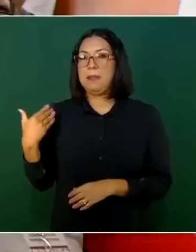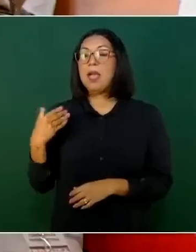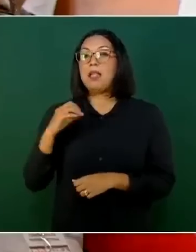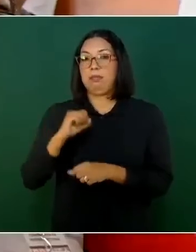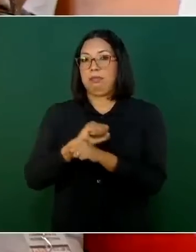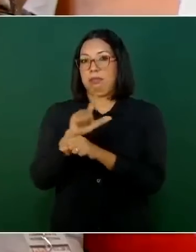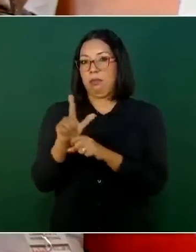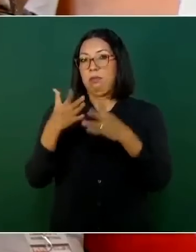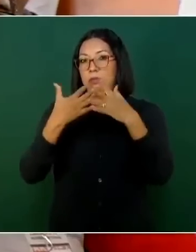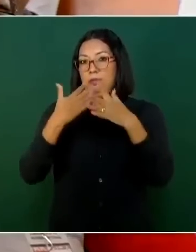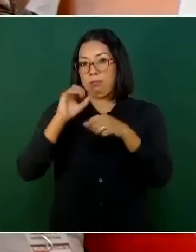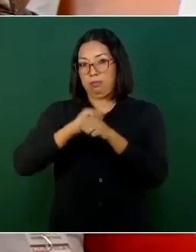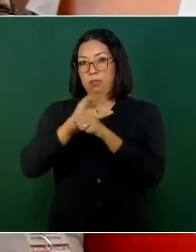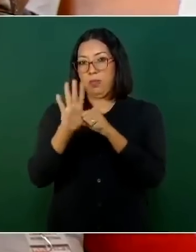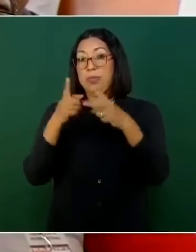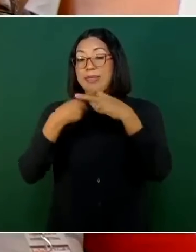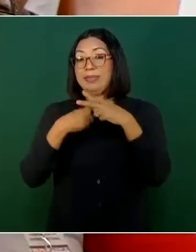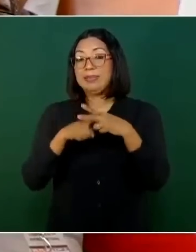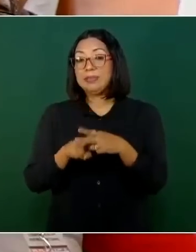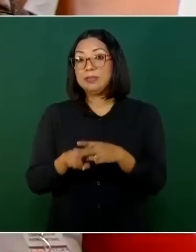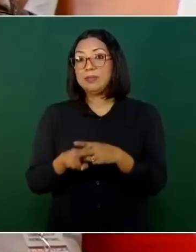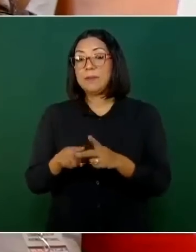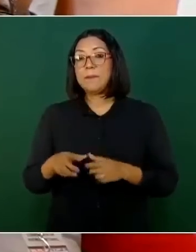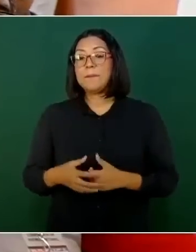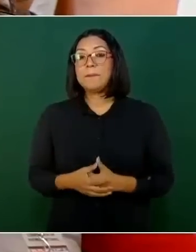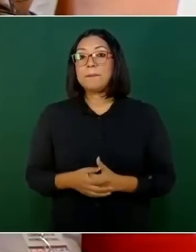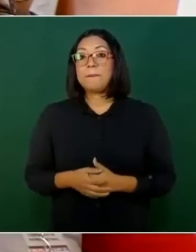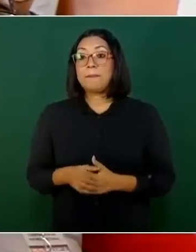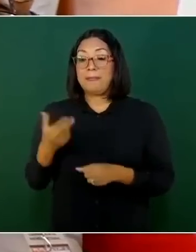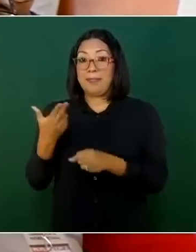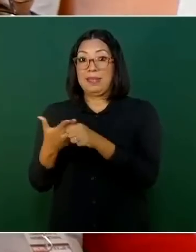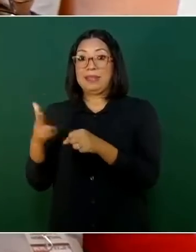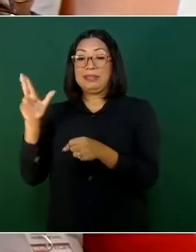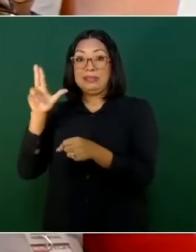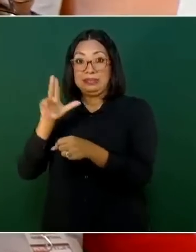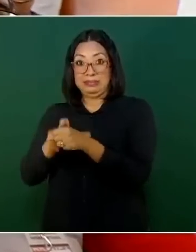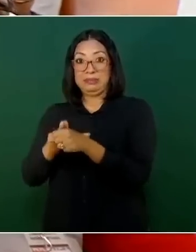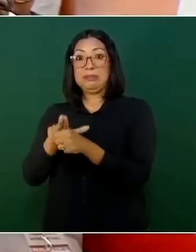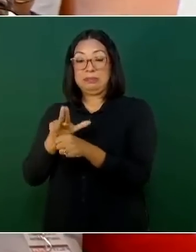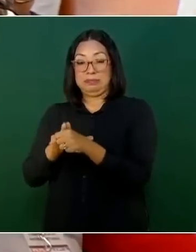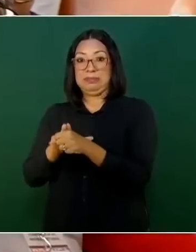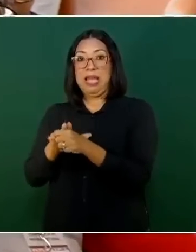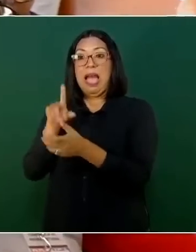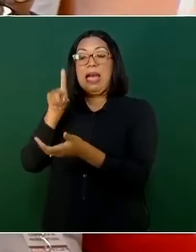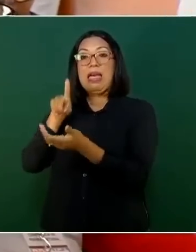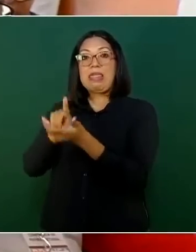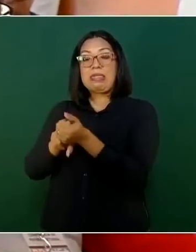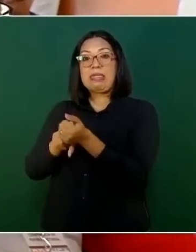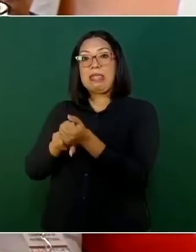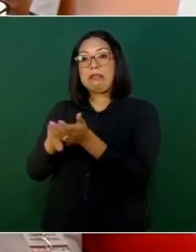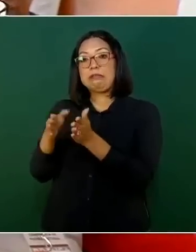pasillo. Ahí pusieron 6 camas.